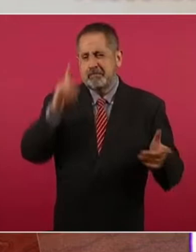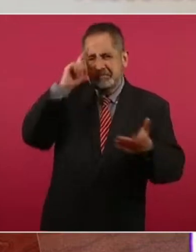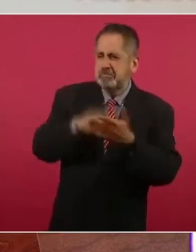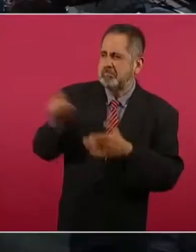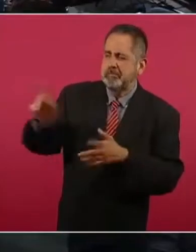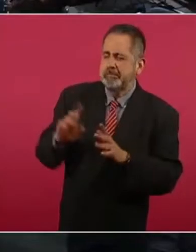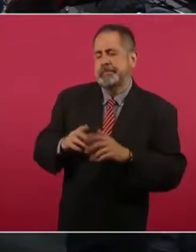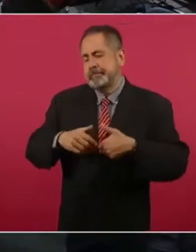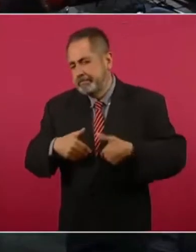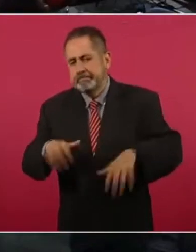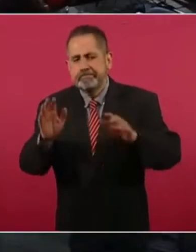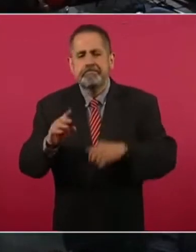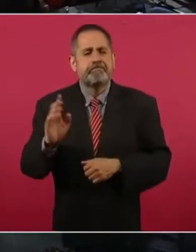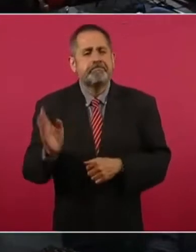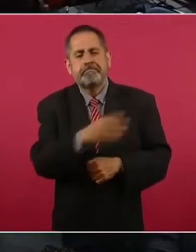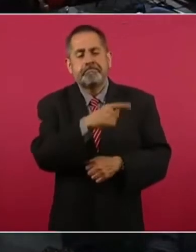Pero